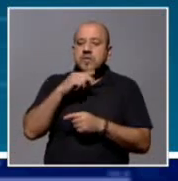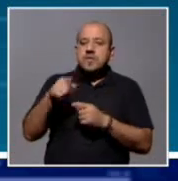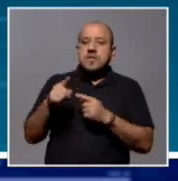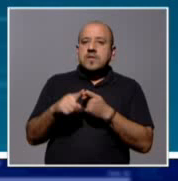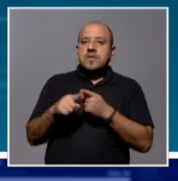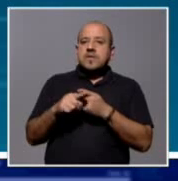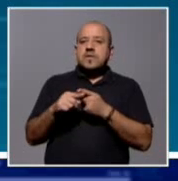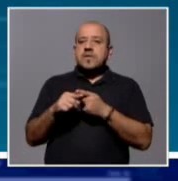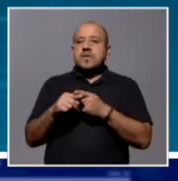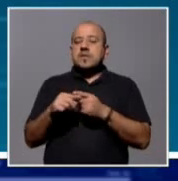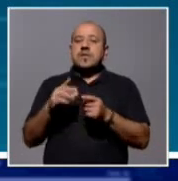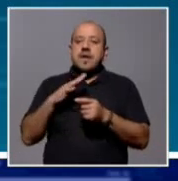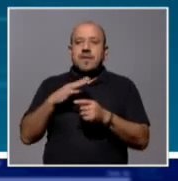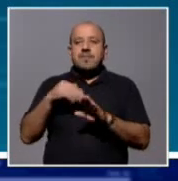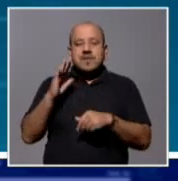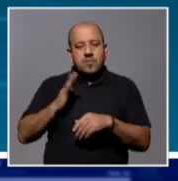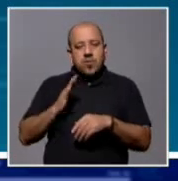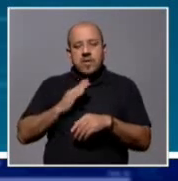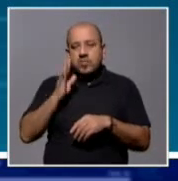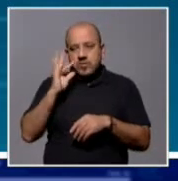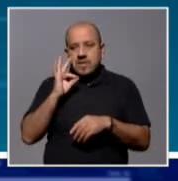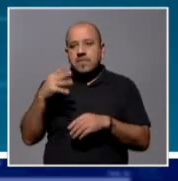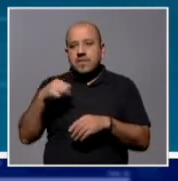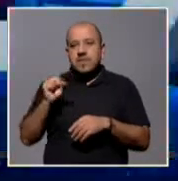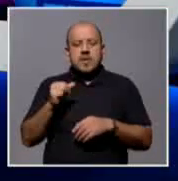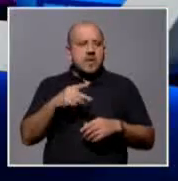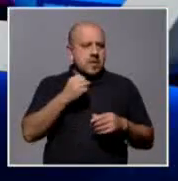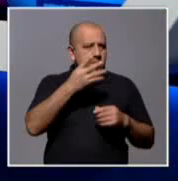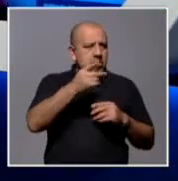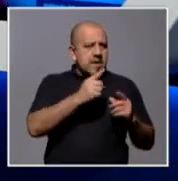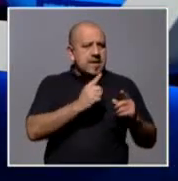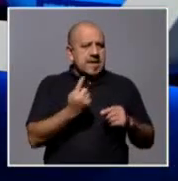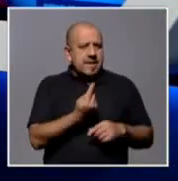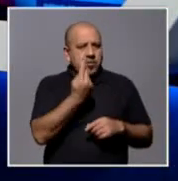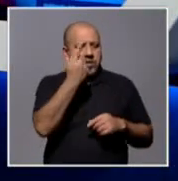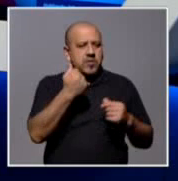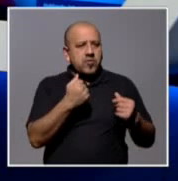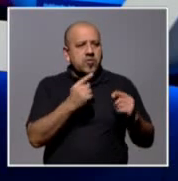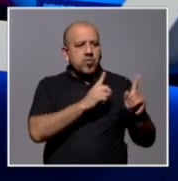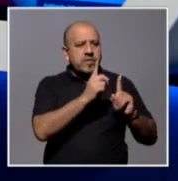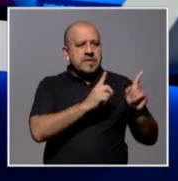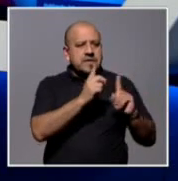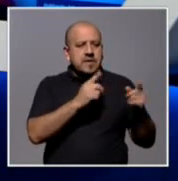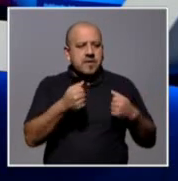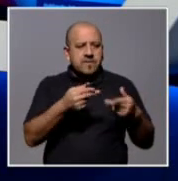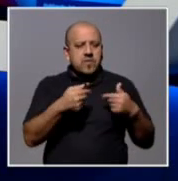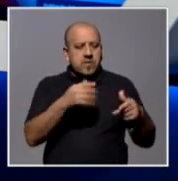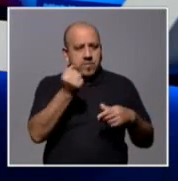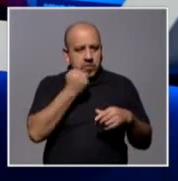más de posibilidades que los chicos. Porque aparte los campeonatos de fútbol universitario son bastante importantes